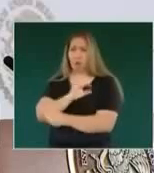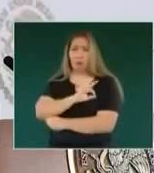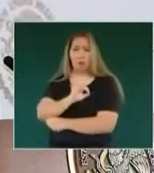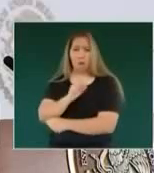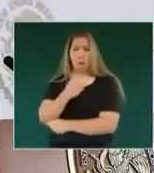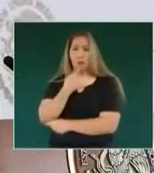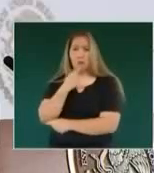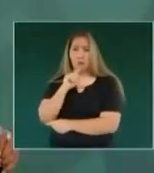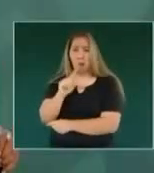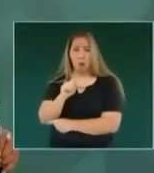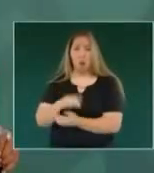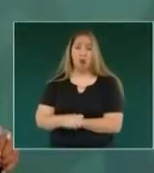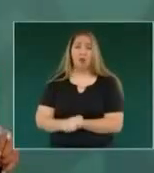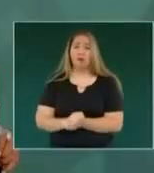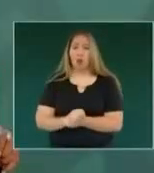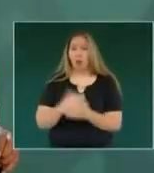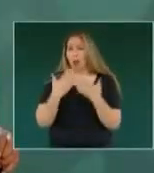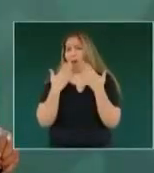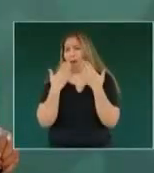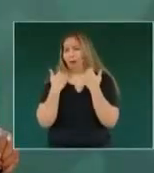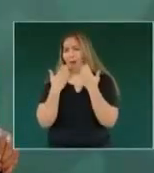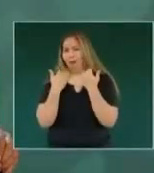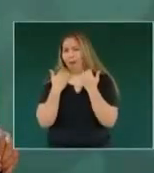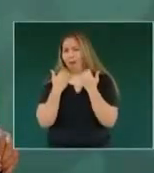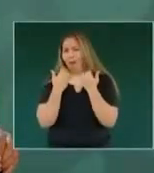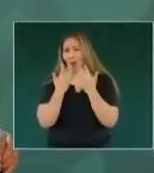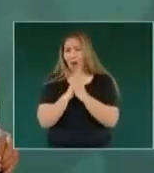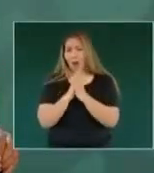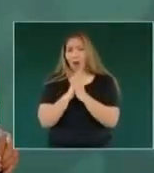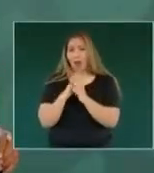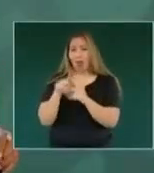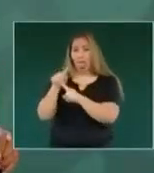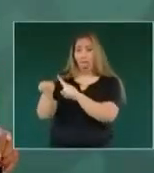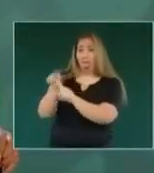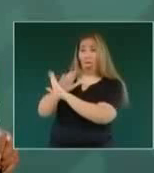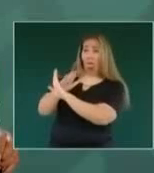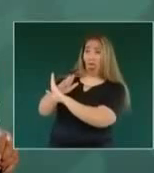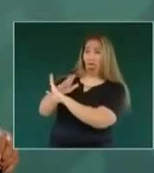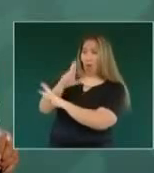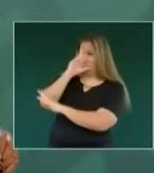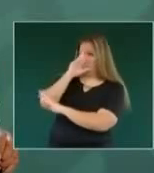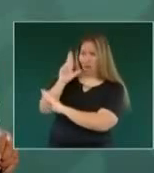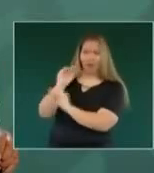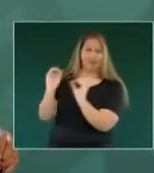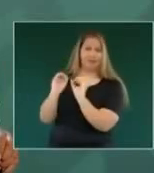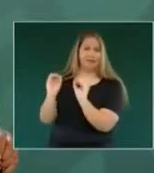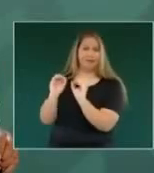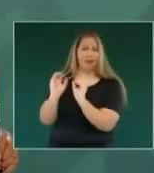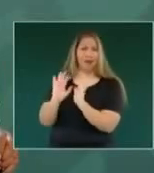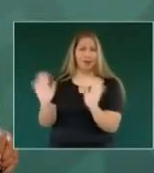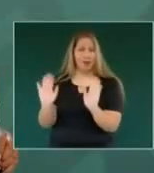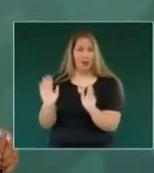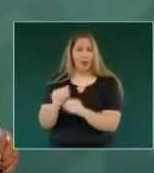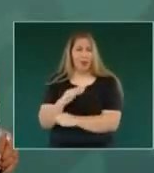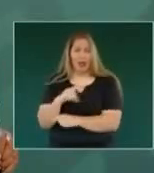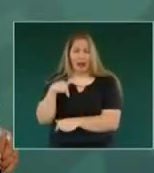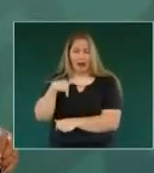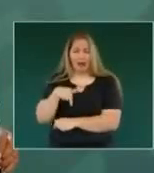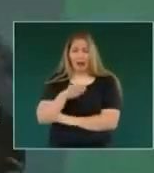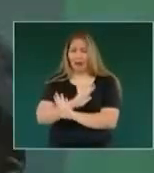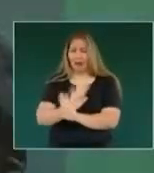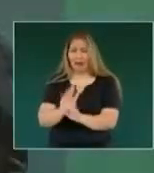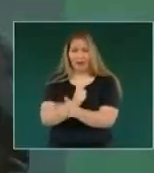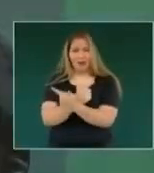lo mejor no son ciertas, pero las he visto. Bueno, y tal vez, a lo mejor ya ahorita ya no están comprando los votos con despensas,